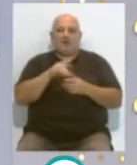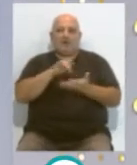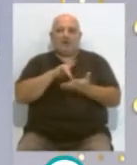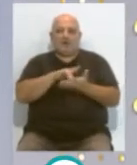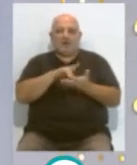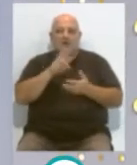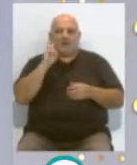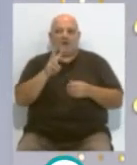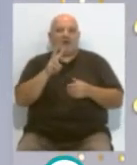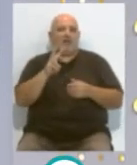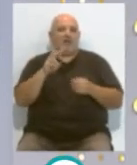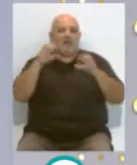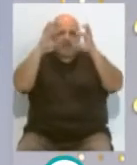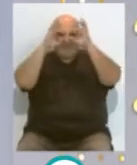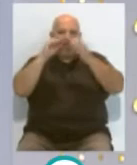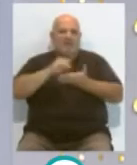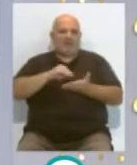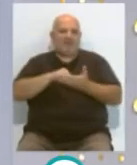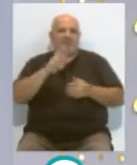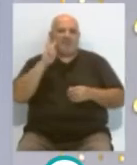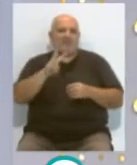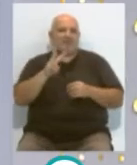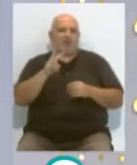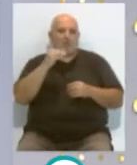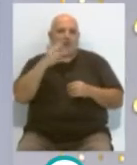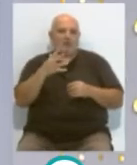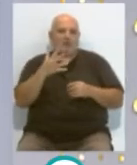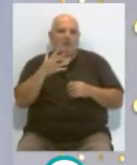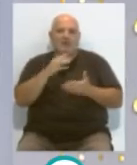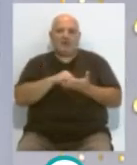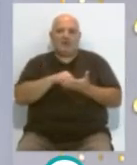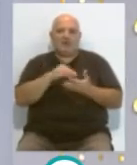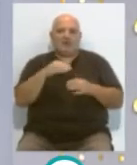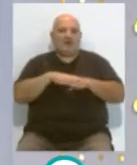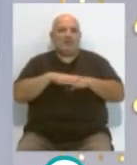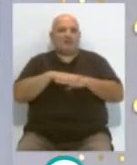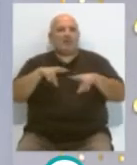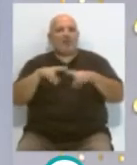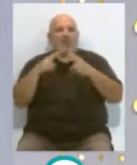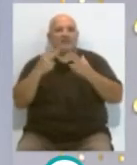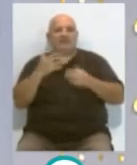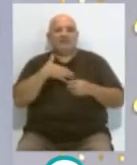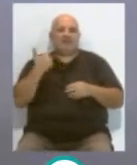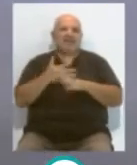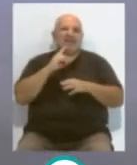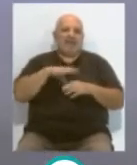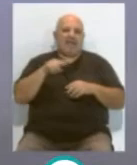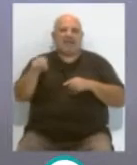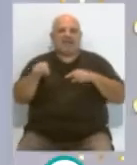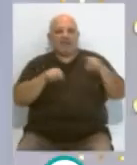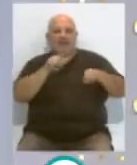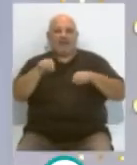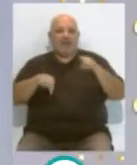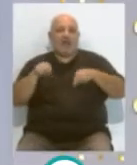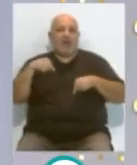visto Álvaro Cervera, le habrá dado el visto bueno y por lo tanto había mucho en las redes sociales diciendo que quién era este jugador, qué tal y qué